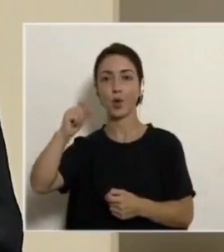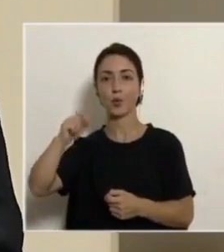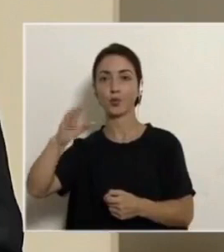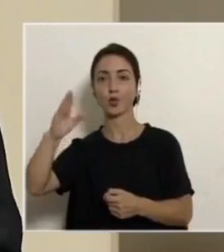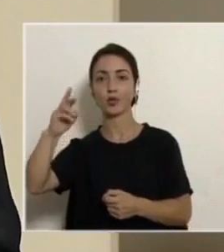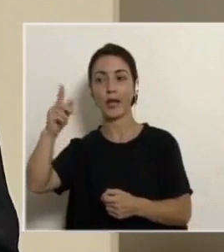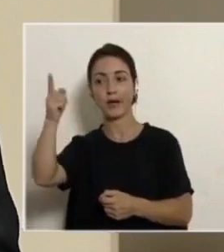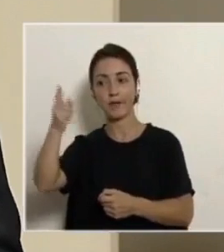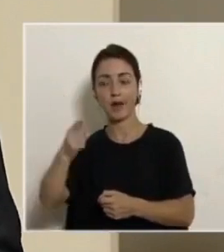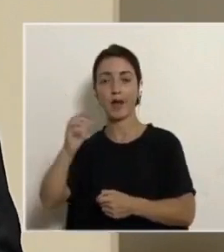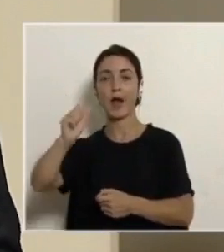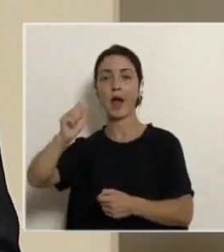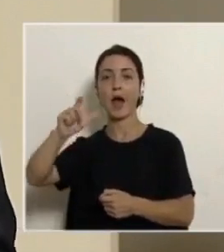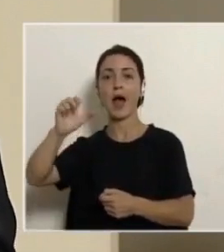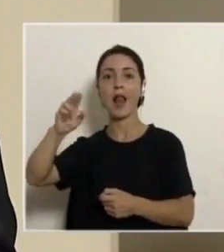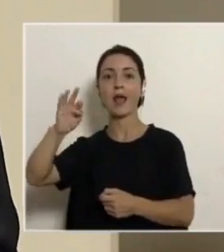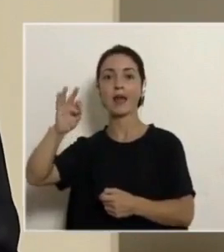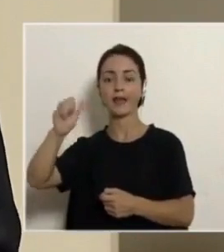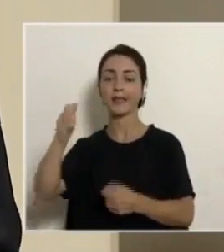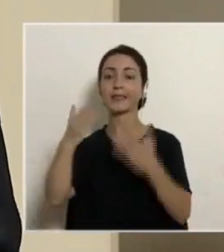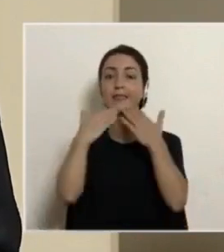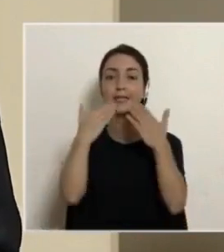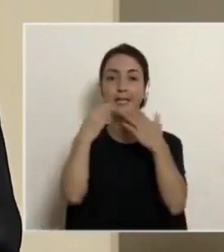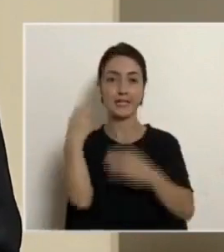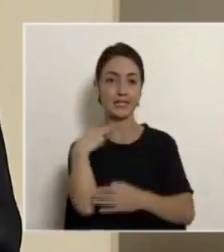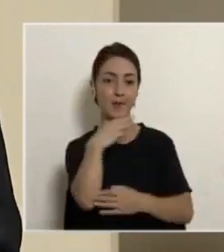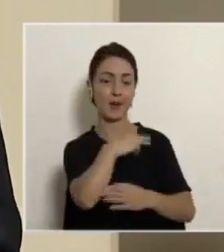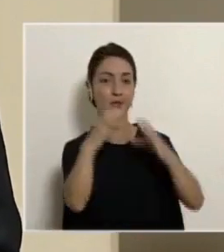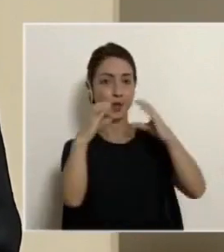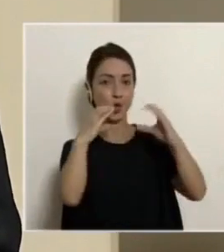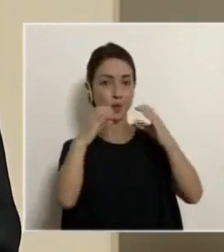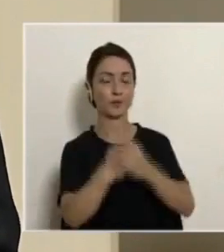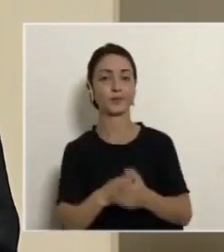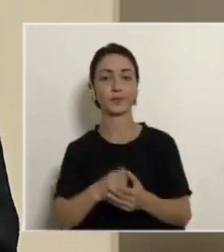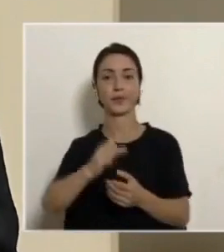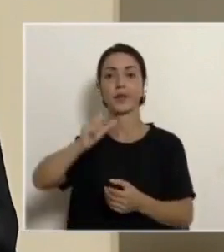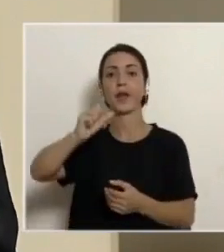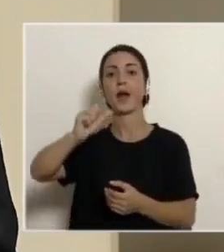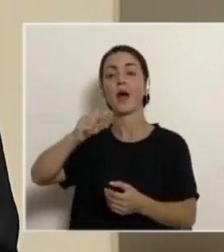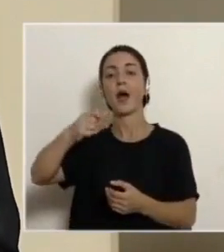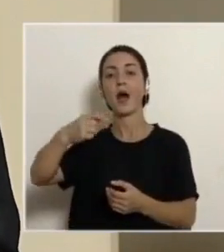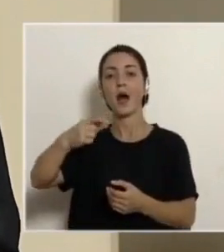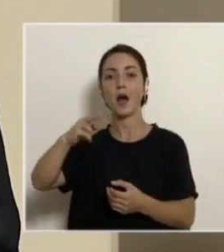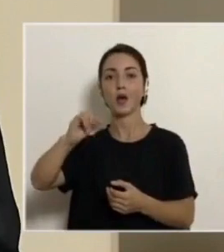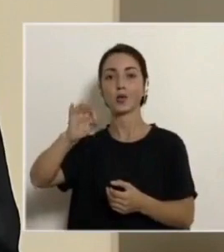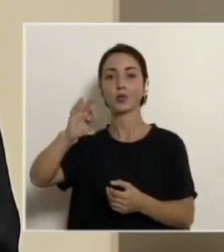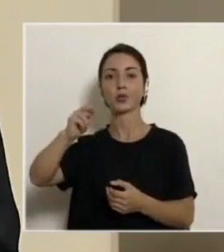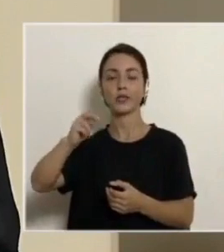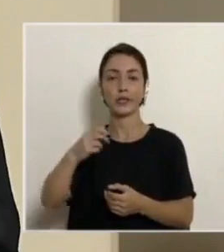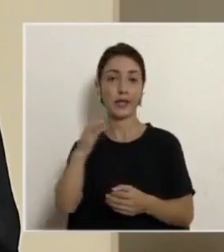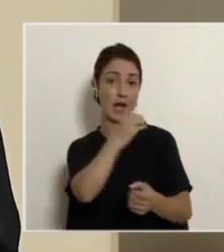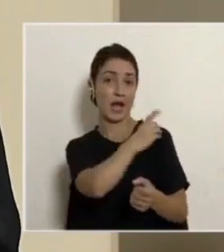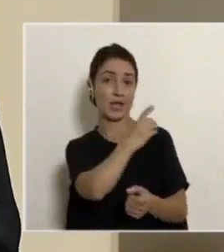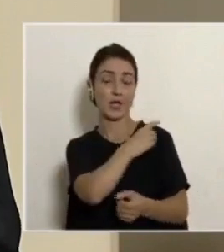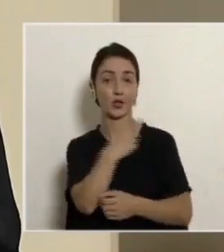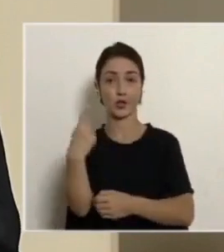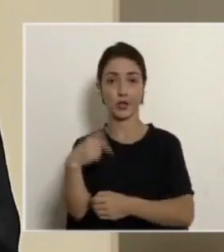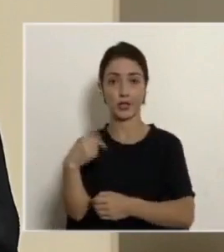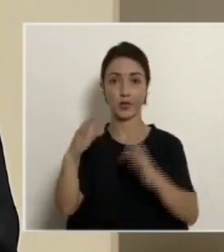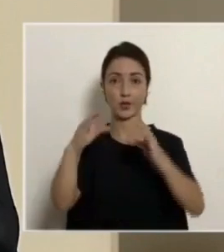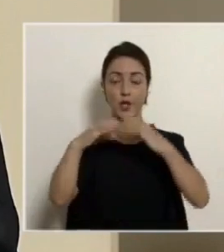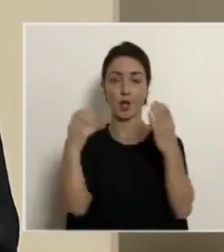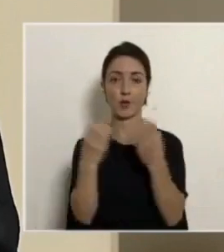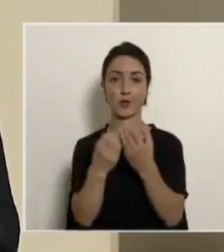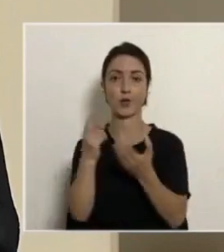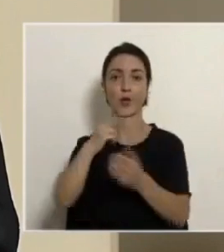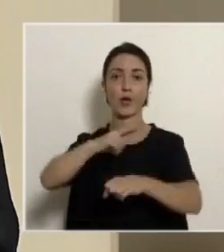presidencia.go.cr/alertas. Le agradecemos la compañía al ministro de Comunicación, el señor Agustín Castro, y al director de riesgo de la Comisión